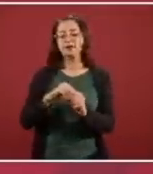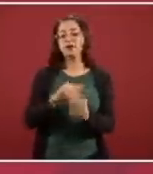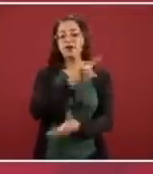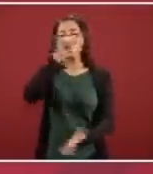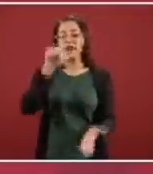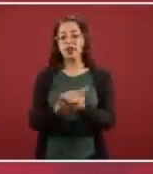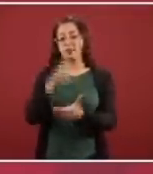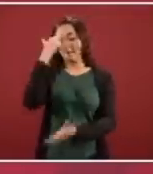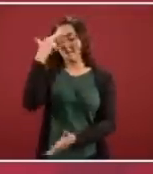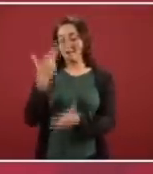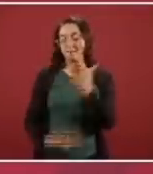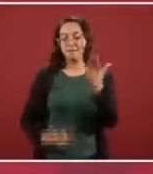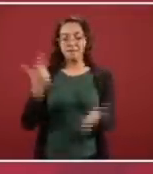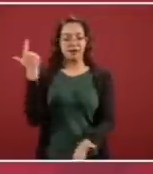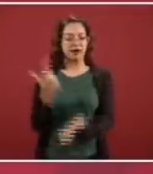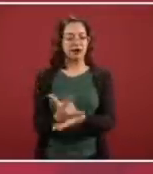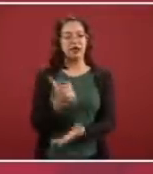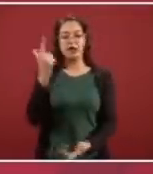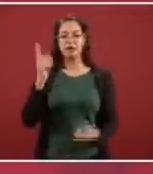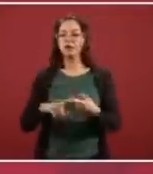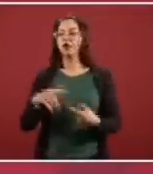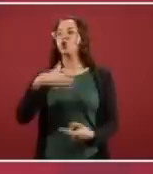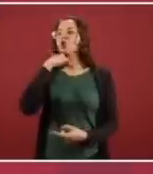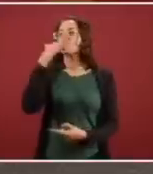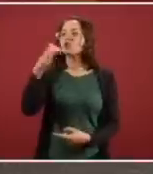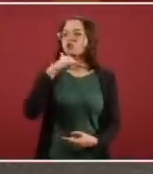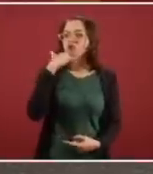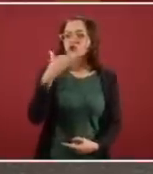graves, esto es corrupción y se